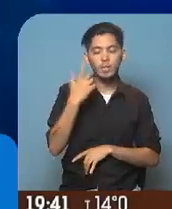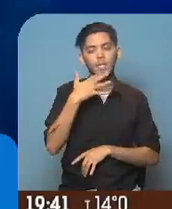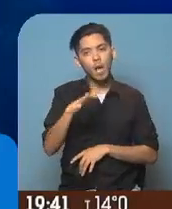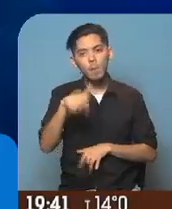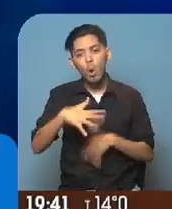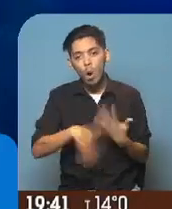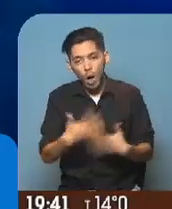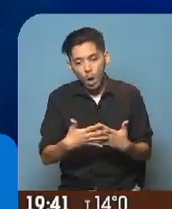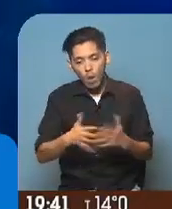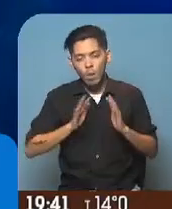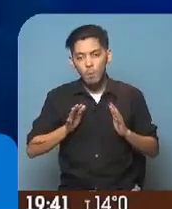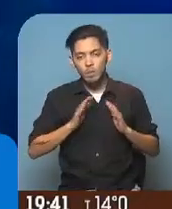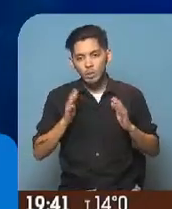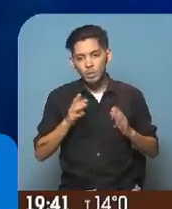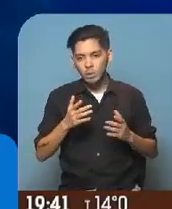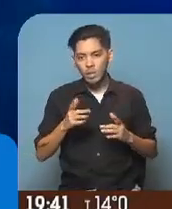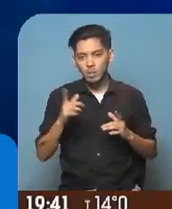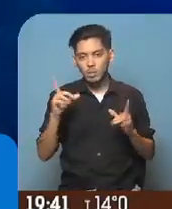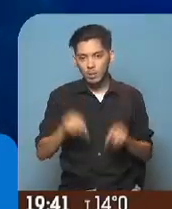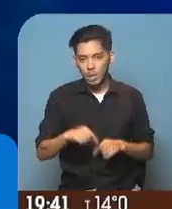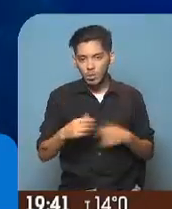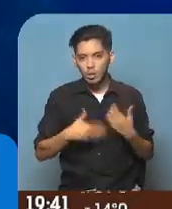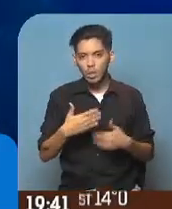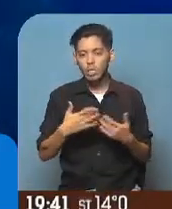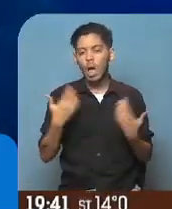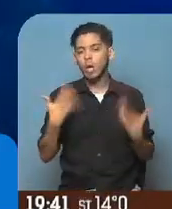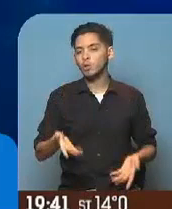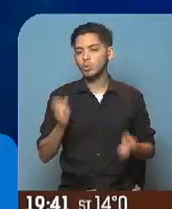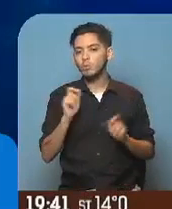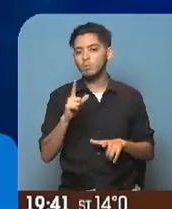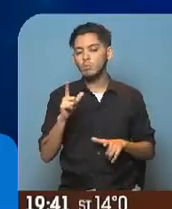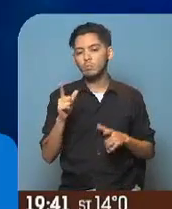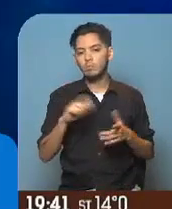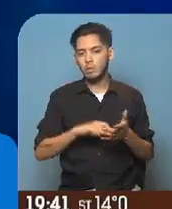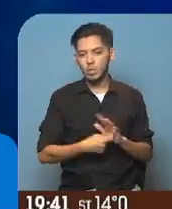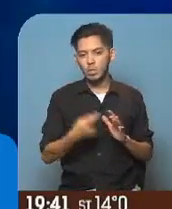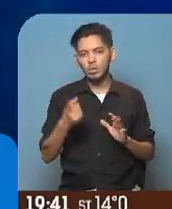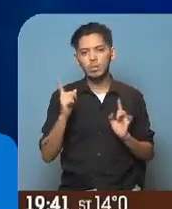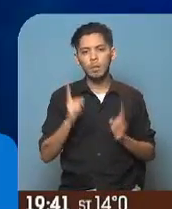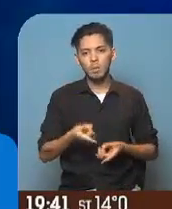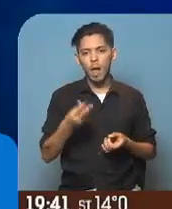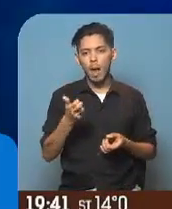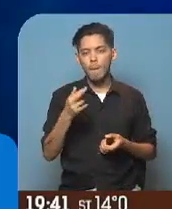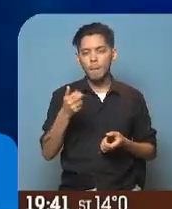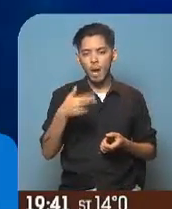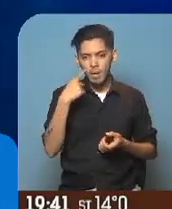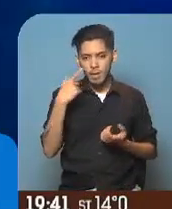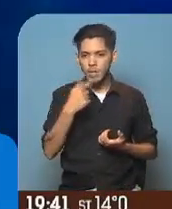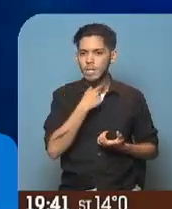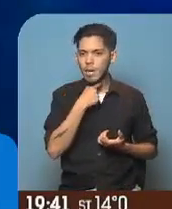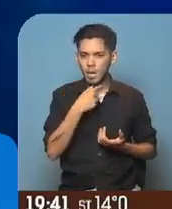deportistas de alto rendimiento y que están acostumbrados a la presión si es más estoy seguro que armani desea